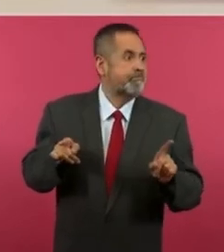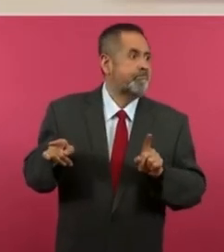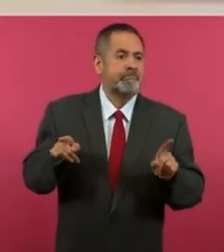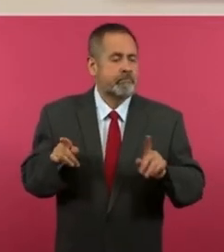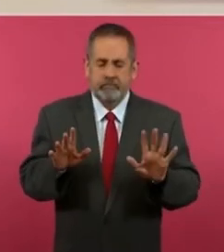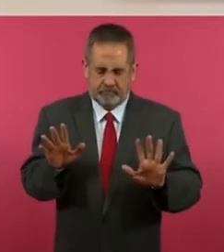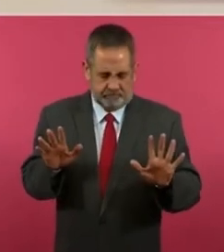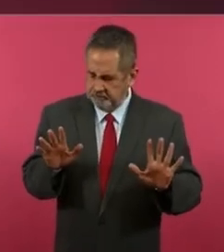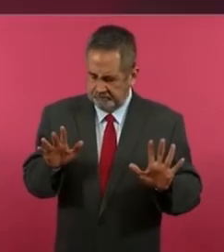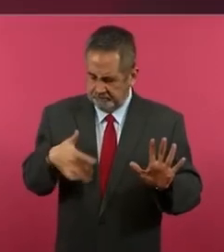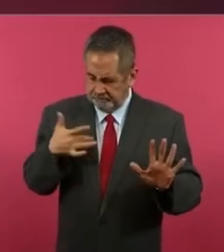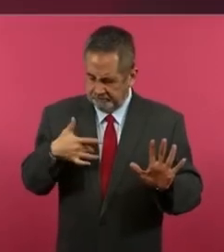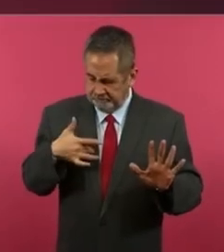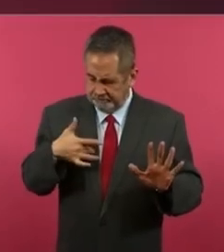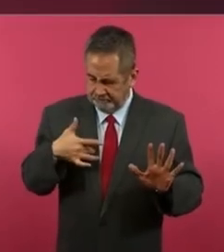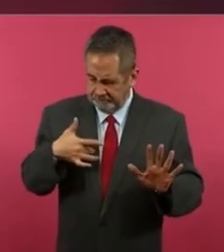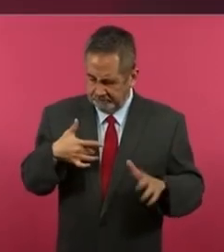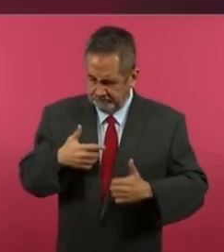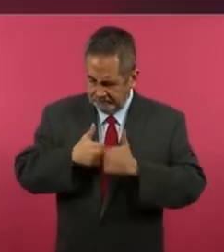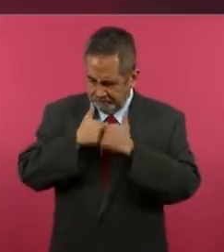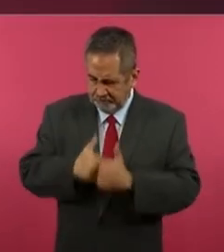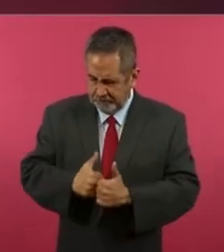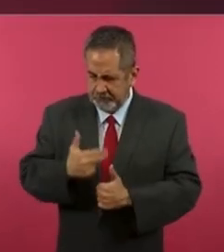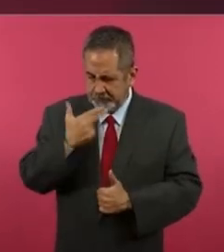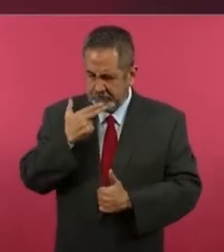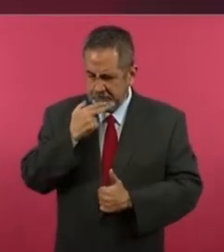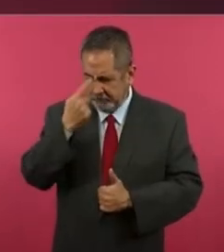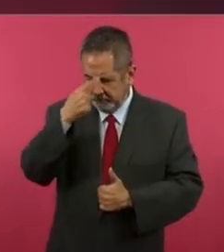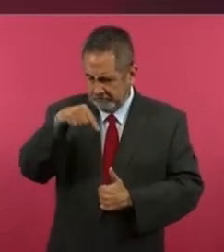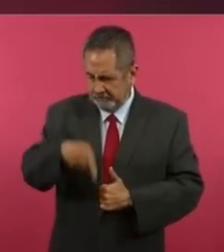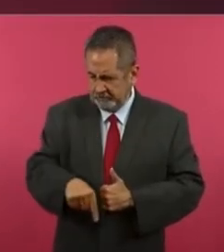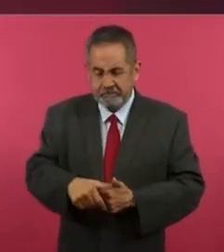es más útil